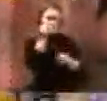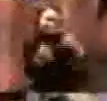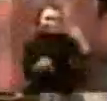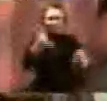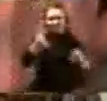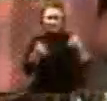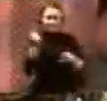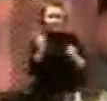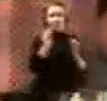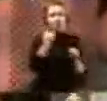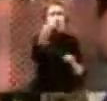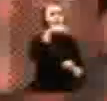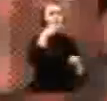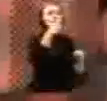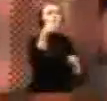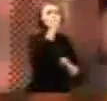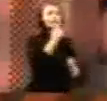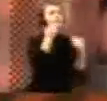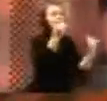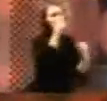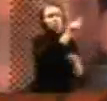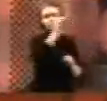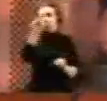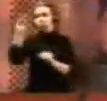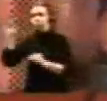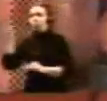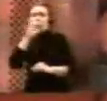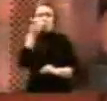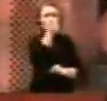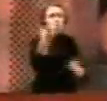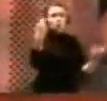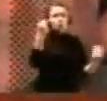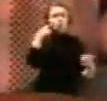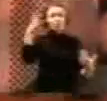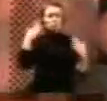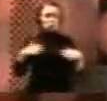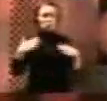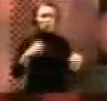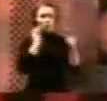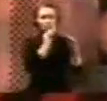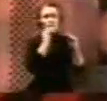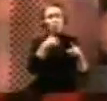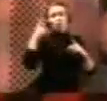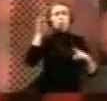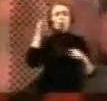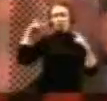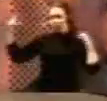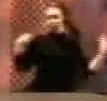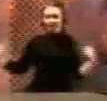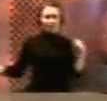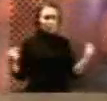todos ellos cantamos. El pionero con su traje, Lolita Pluma que